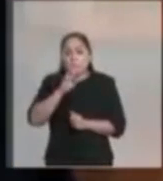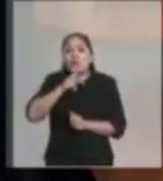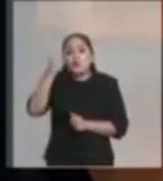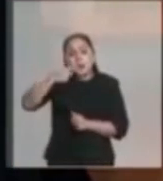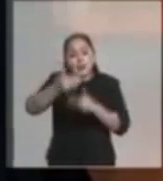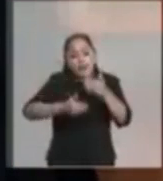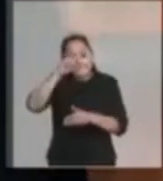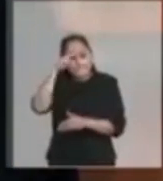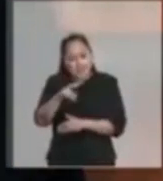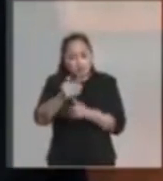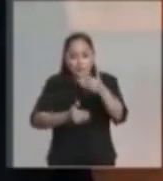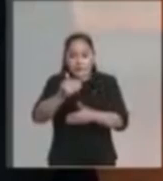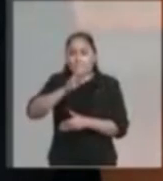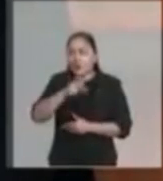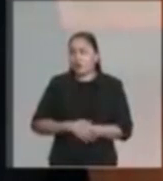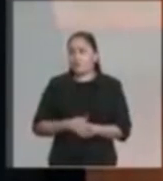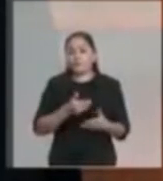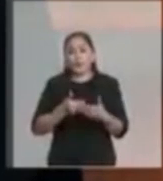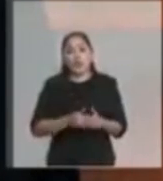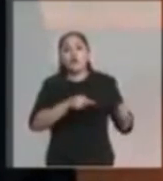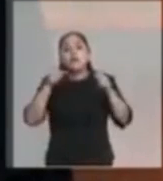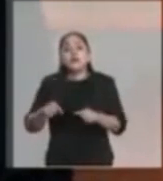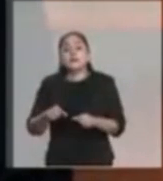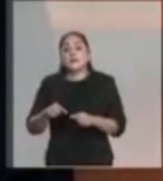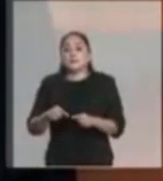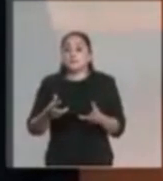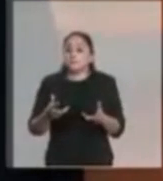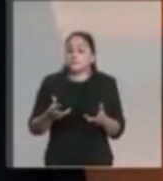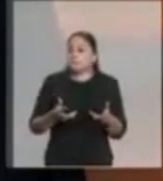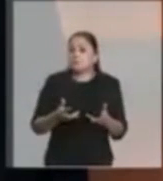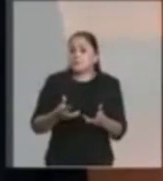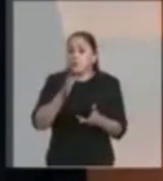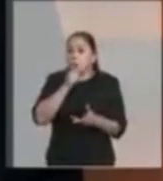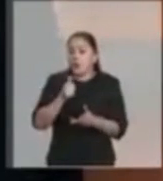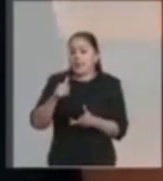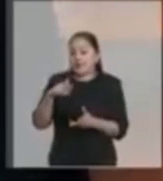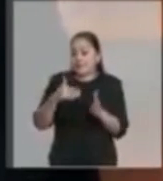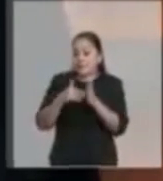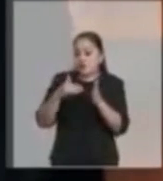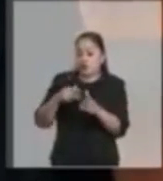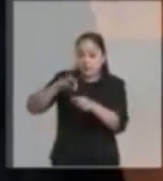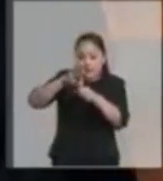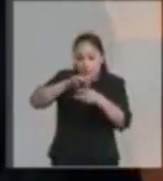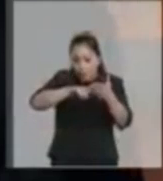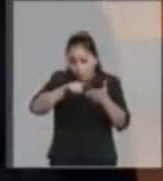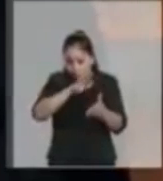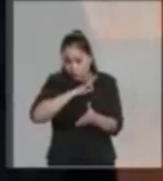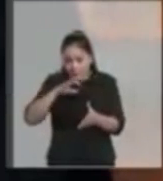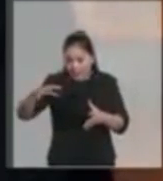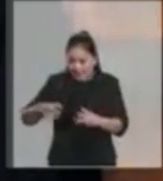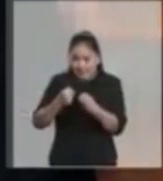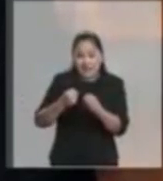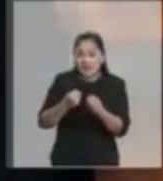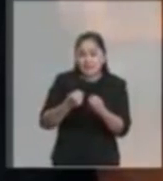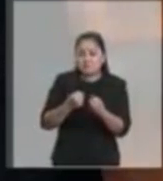mejor manera. Hoy ninguno de los que estamos aquí logrará 15 millones de votos, aunque Andrés Manuel diga que